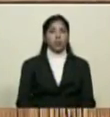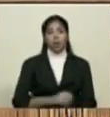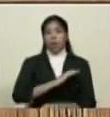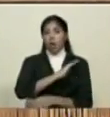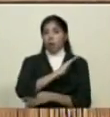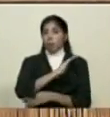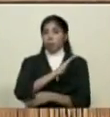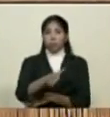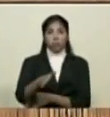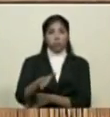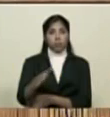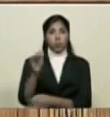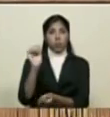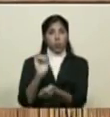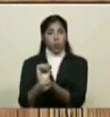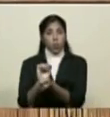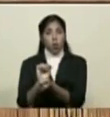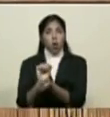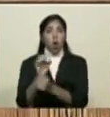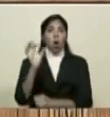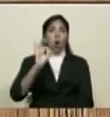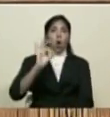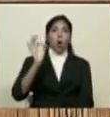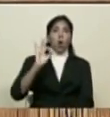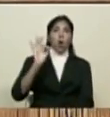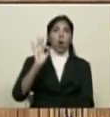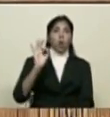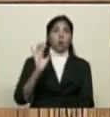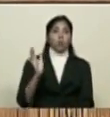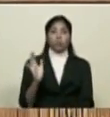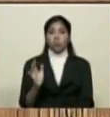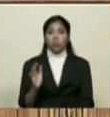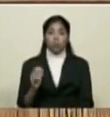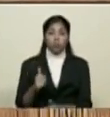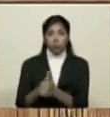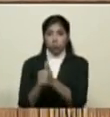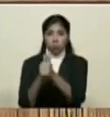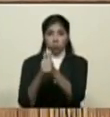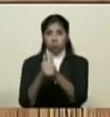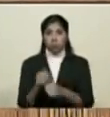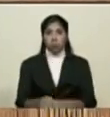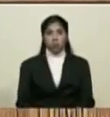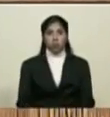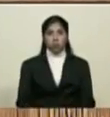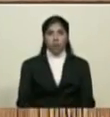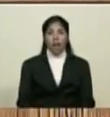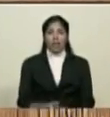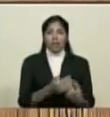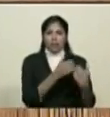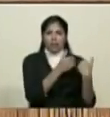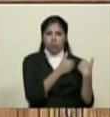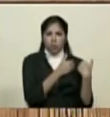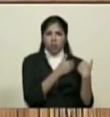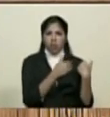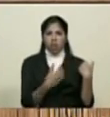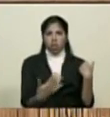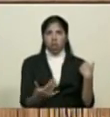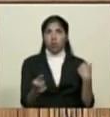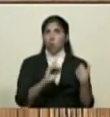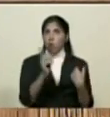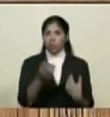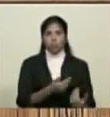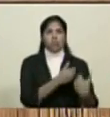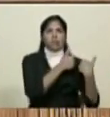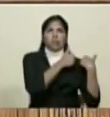acusado o en su defecto sobreseído. Imagínense ustedes el peso que tiene el Ministerio Público